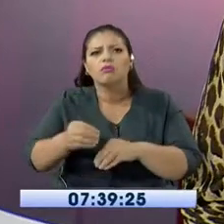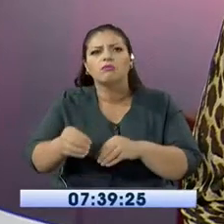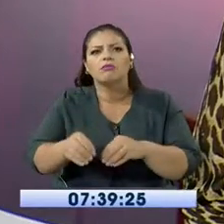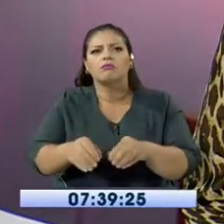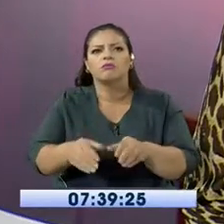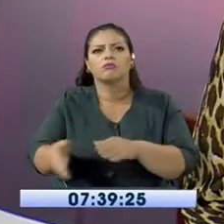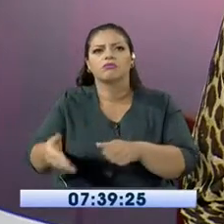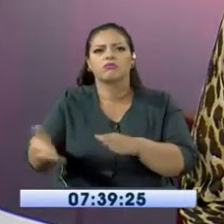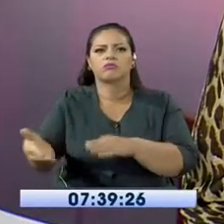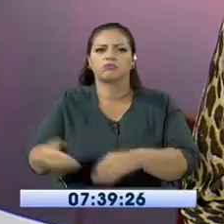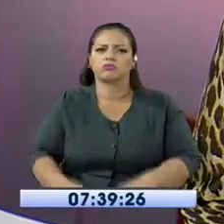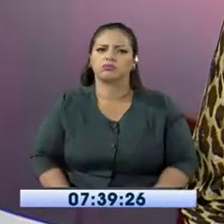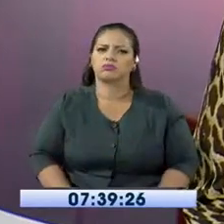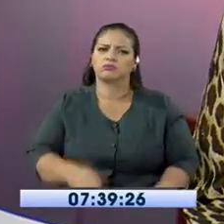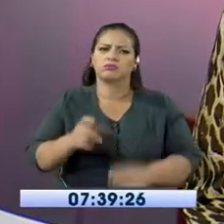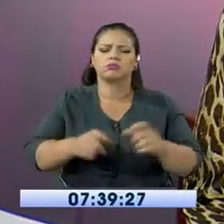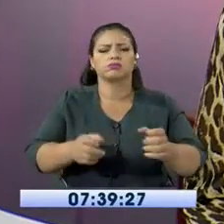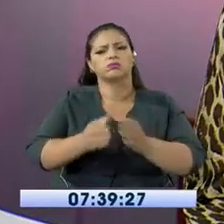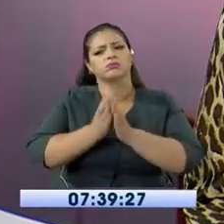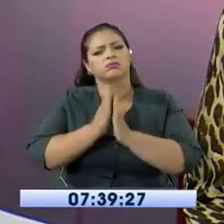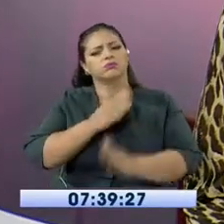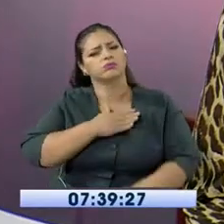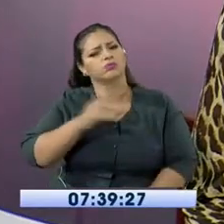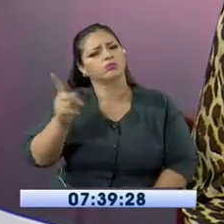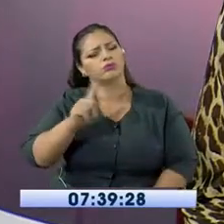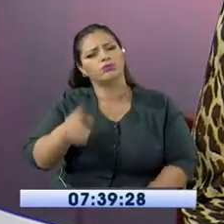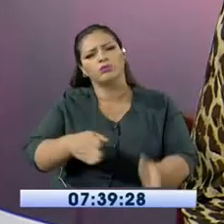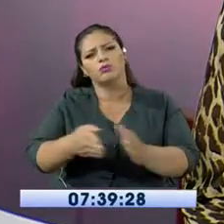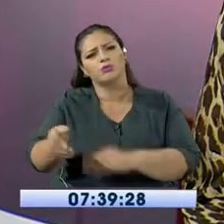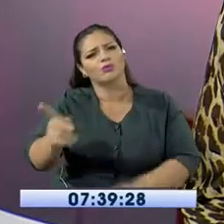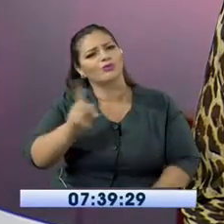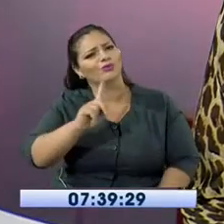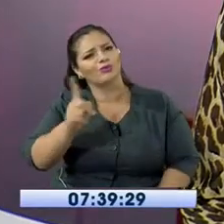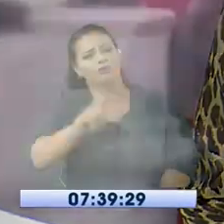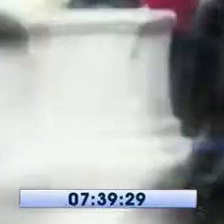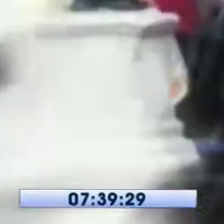para aquellos que deambulan por las calles.